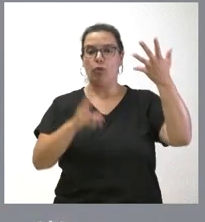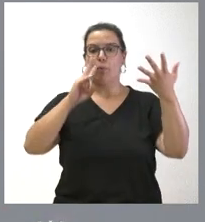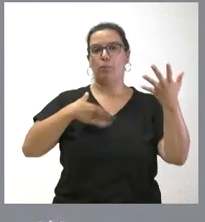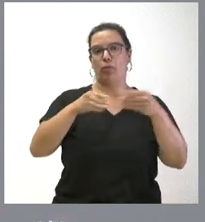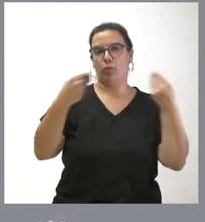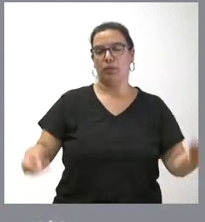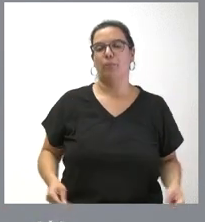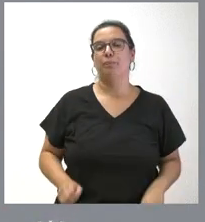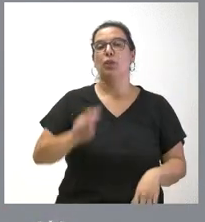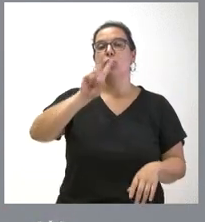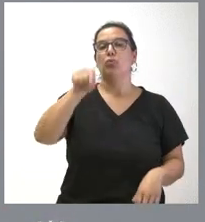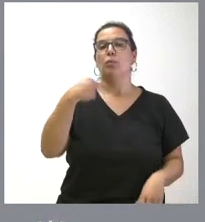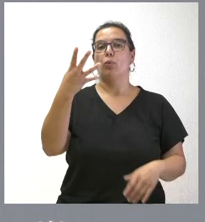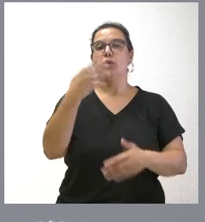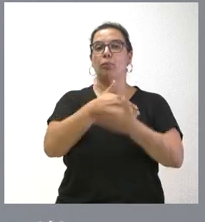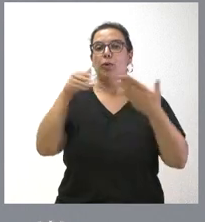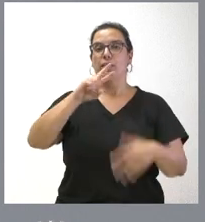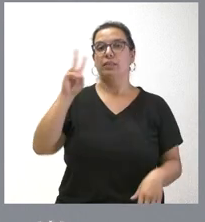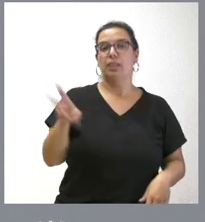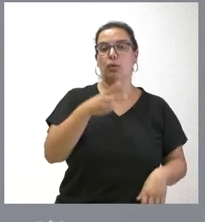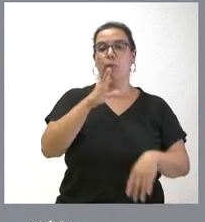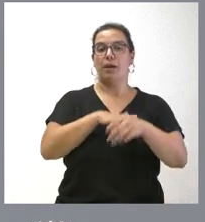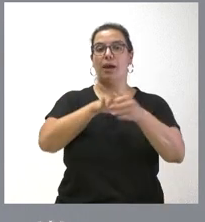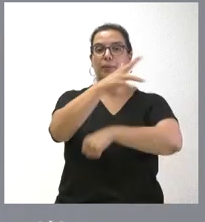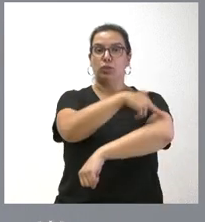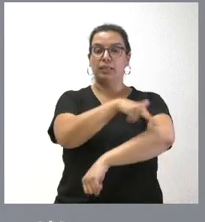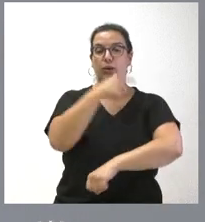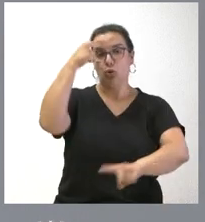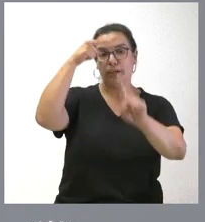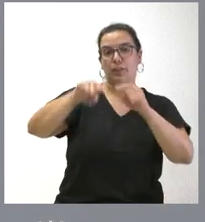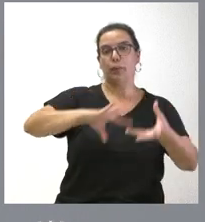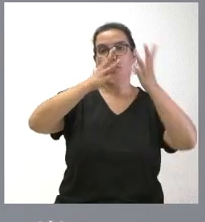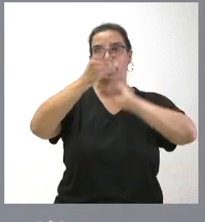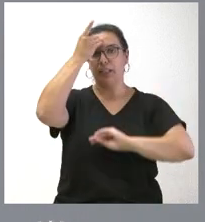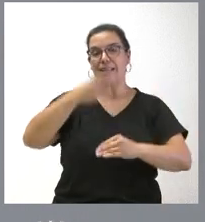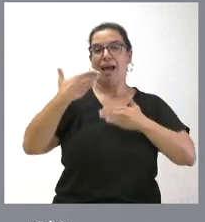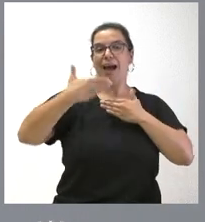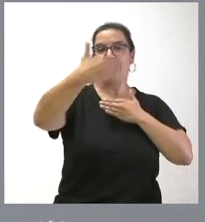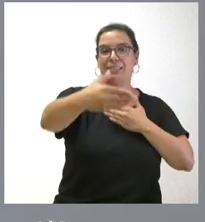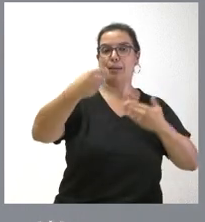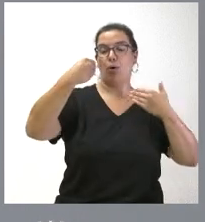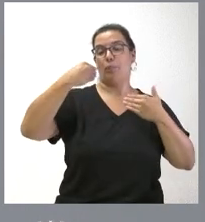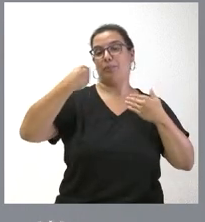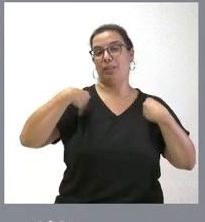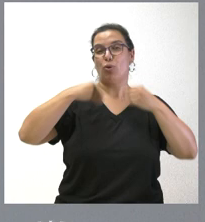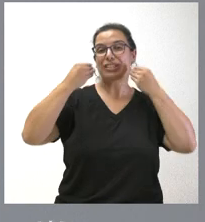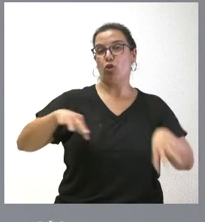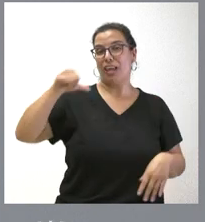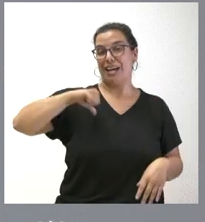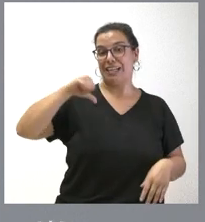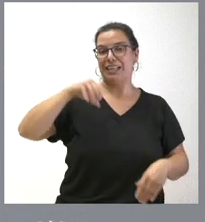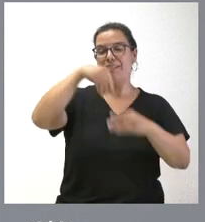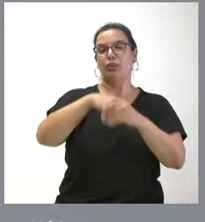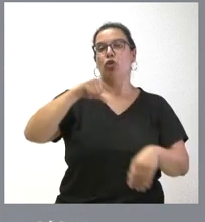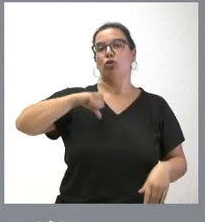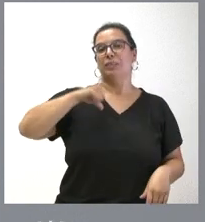2,4 millones de euros es lo que se destina el ámbito sanitario para digi el archivo de historias clínicas en el complejo asistencial de Salamanca